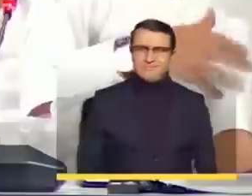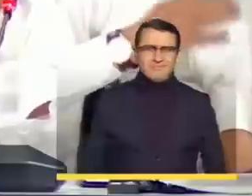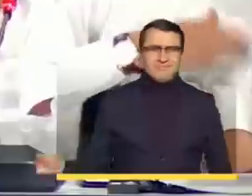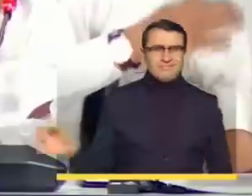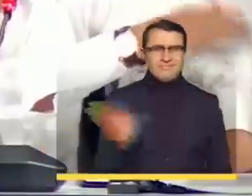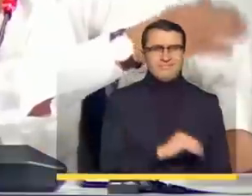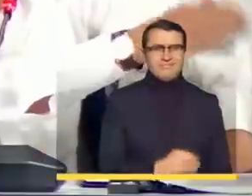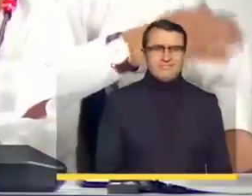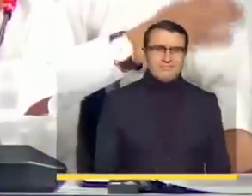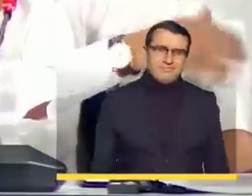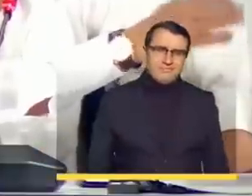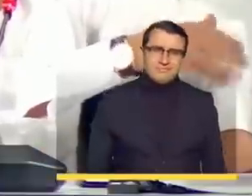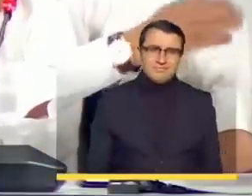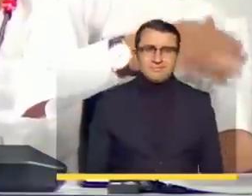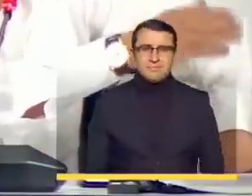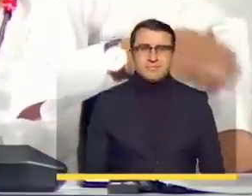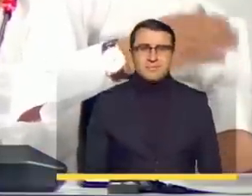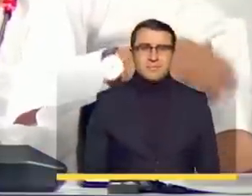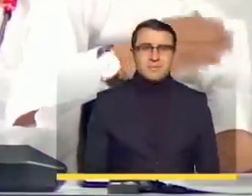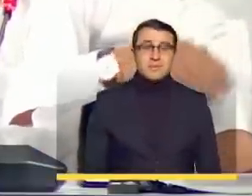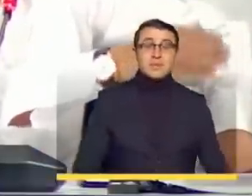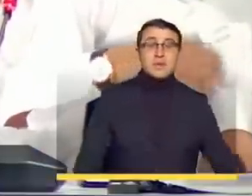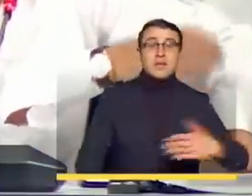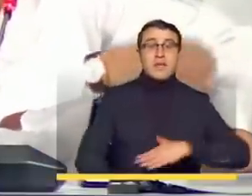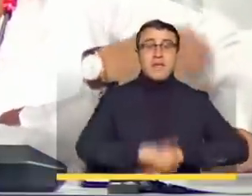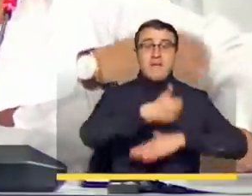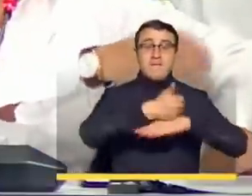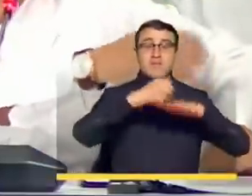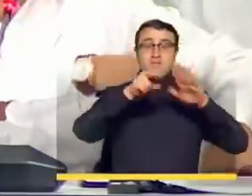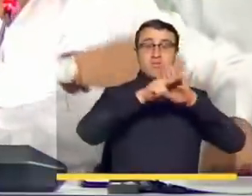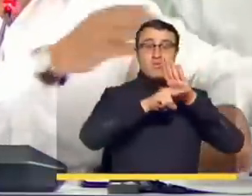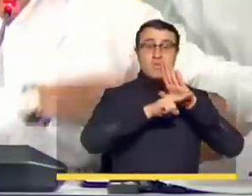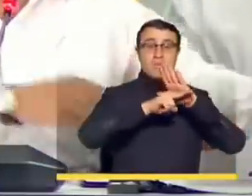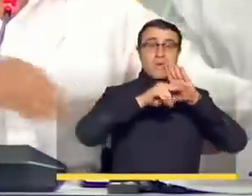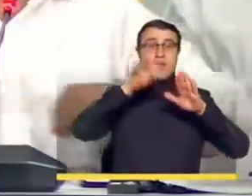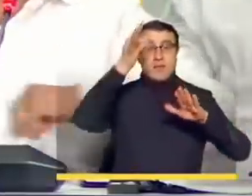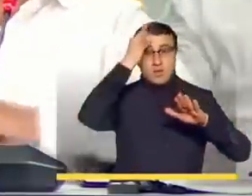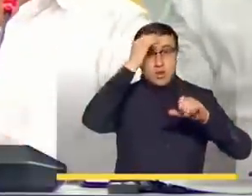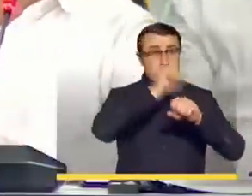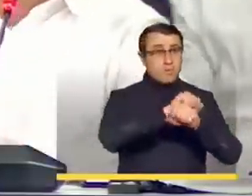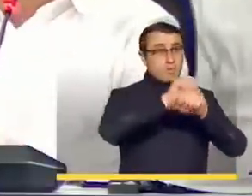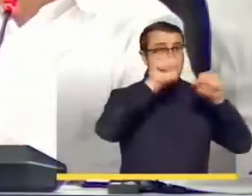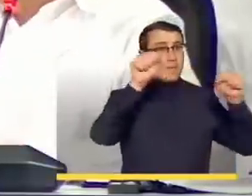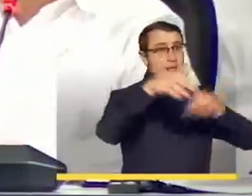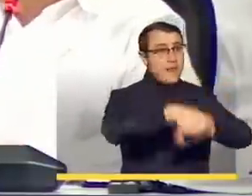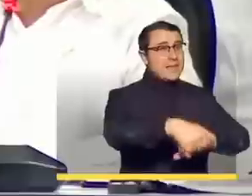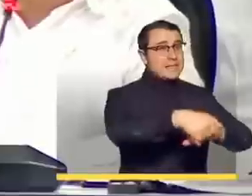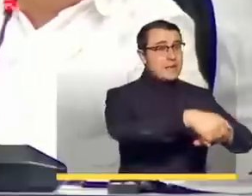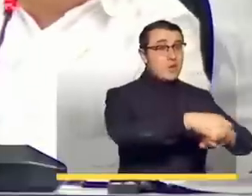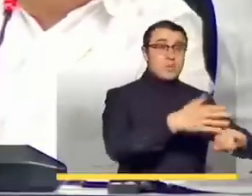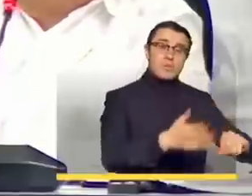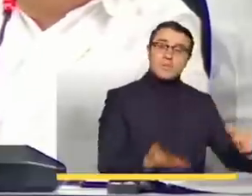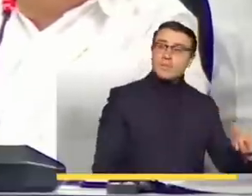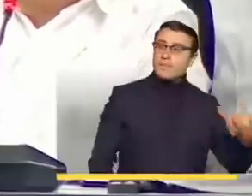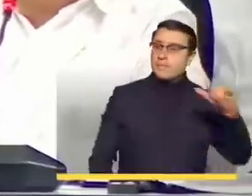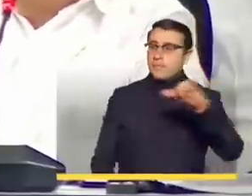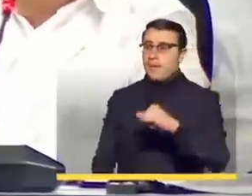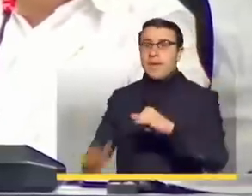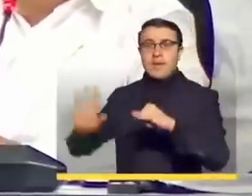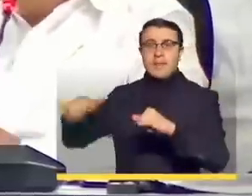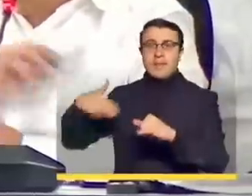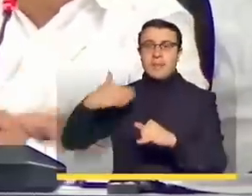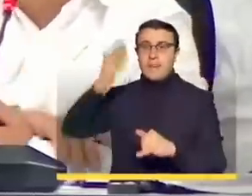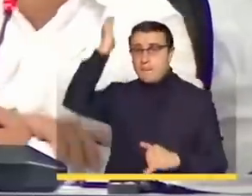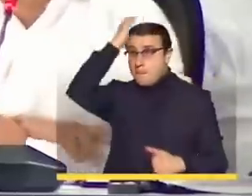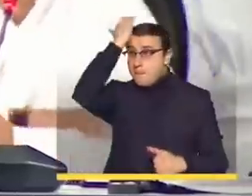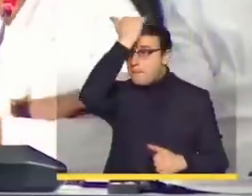Saludan al jefe de la política antidrogas de los Estados Unidos por la mañana, cogen el avión y después se abrazaban con Pablo Escobar